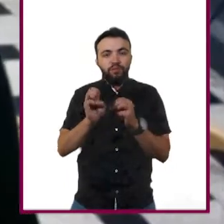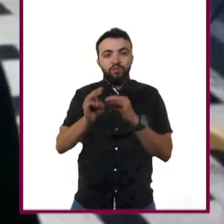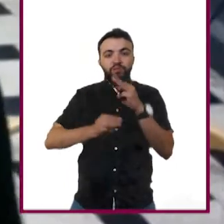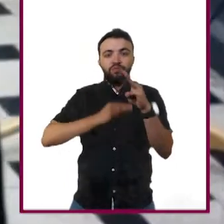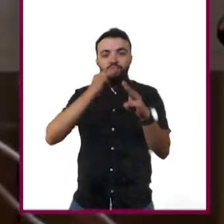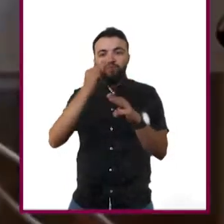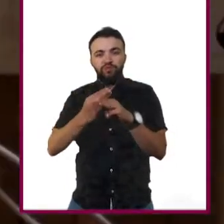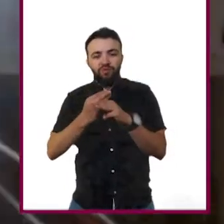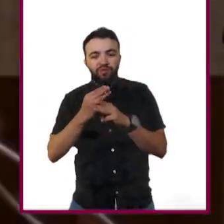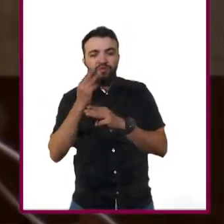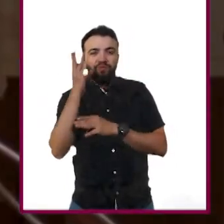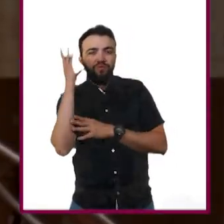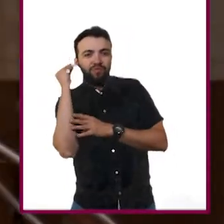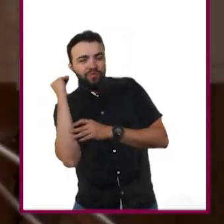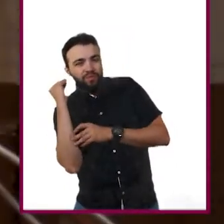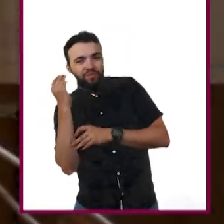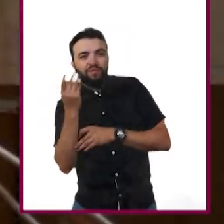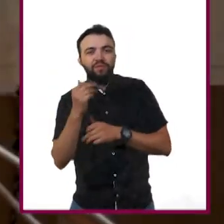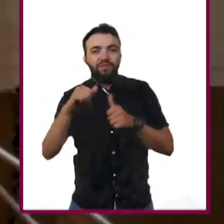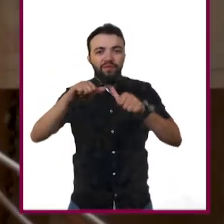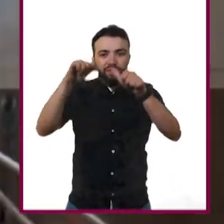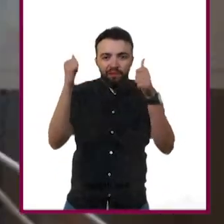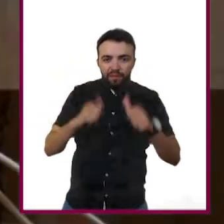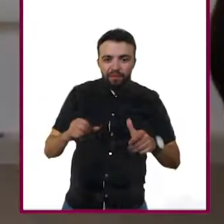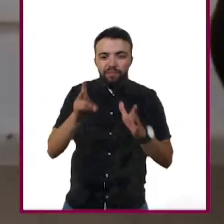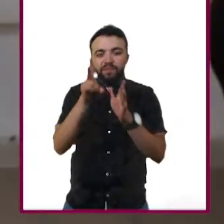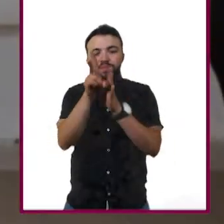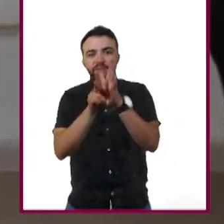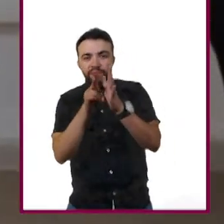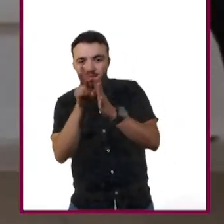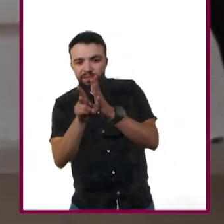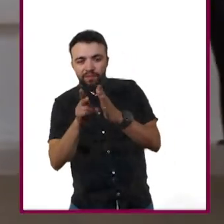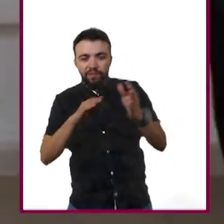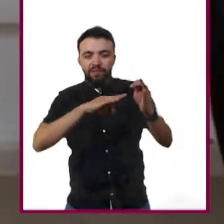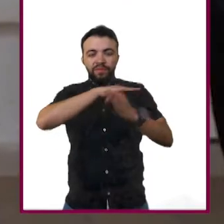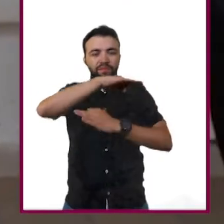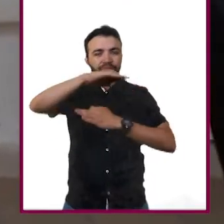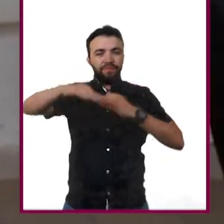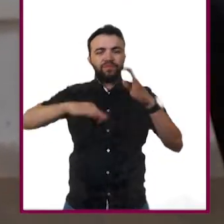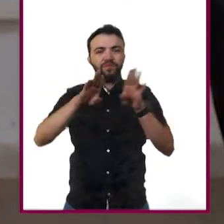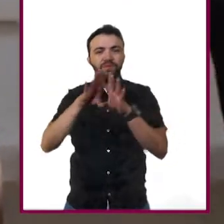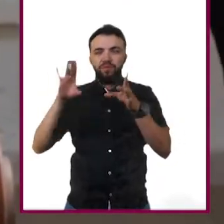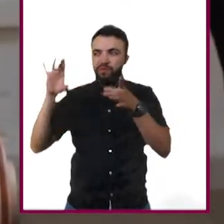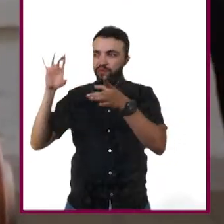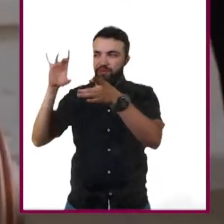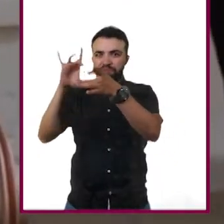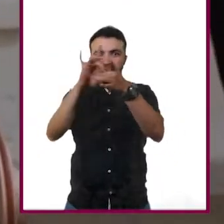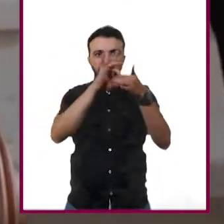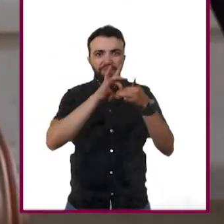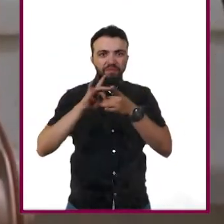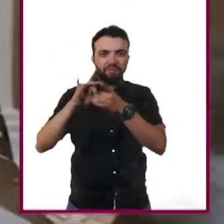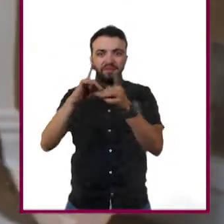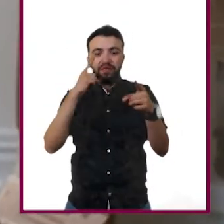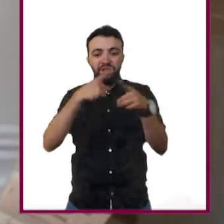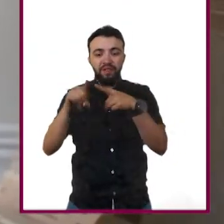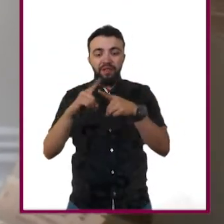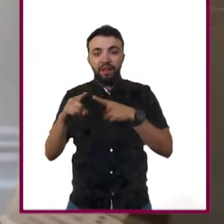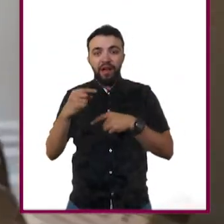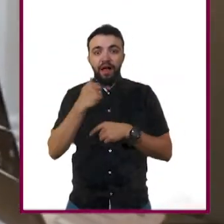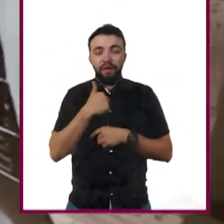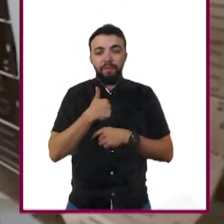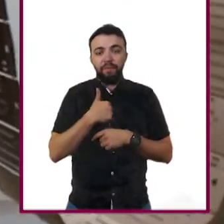la música, el video, pues siento que toda esta manera de unir diferentes disciplinas es lo que a mí me